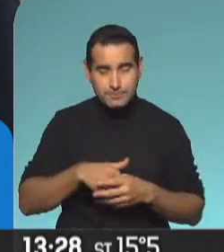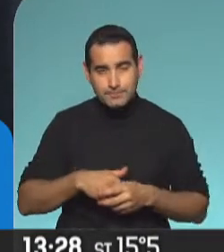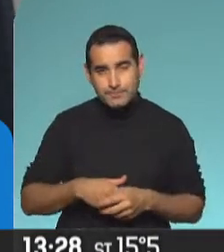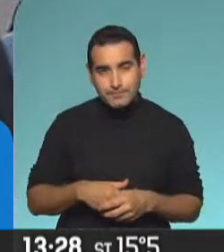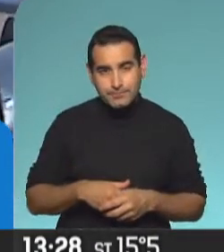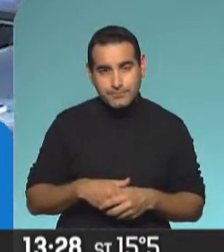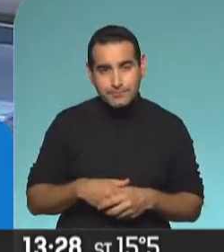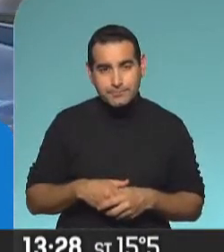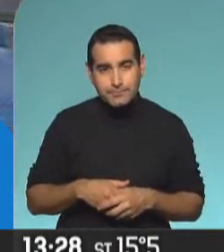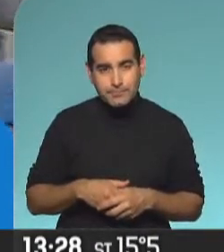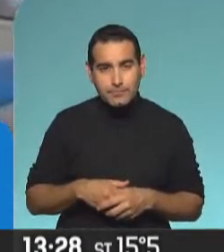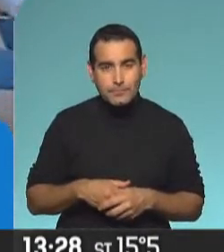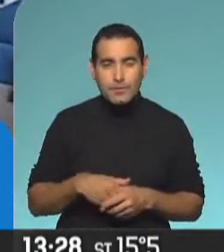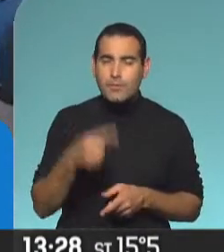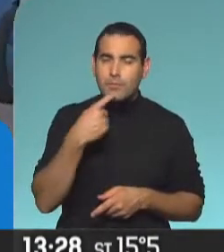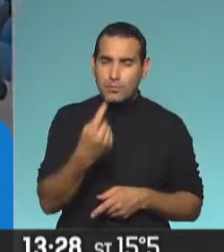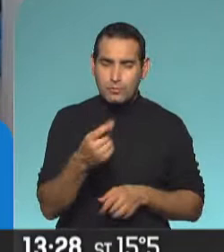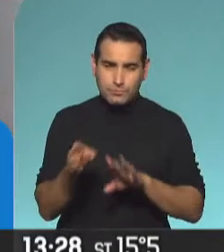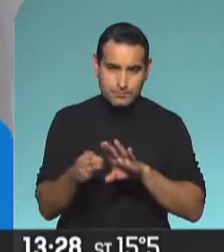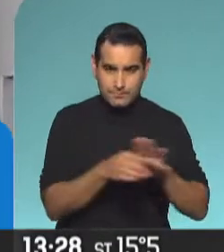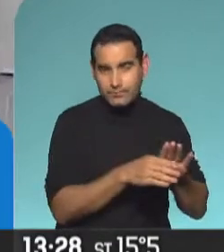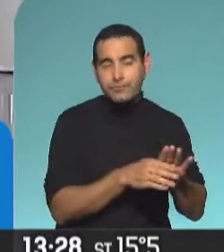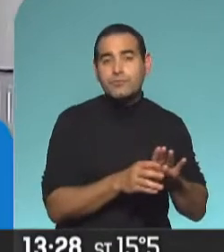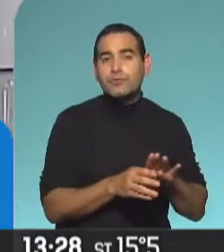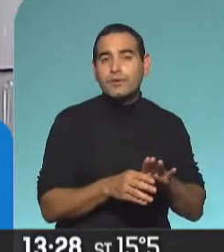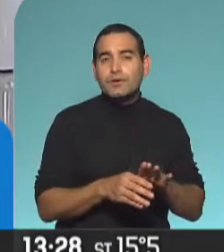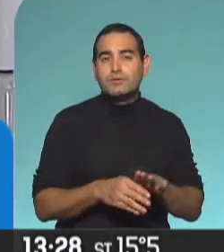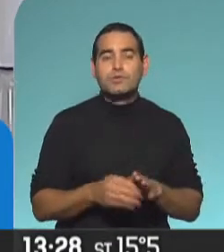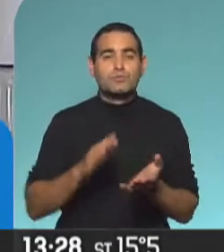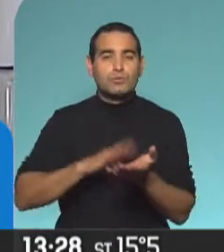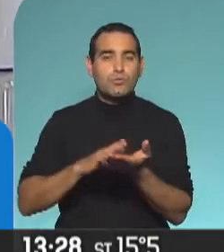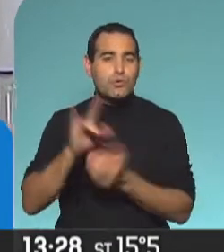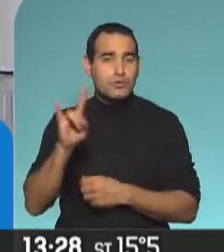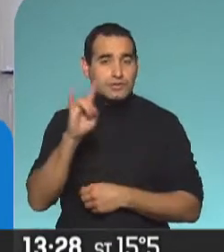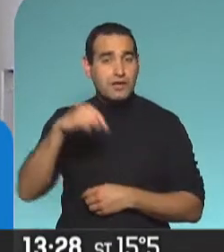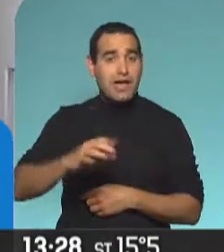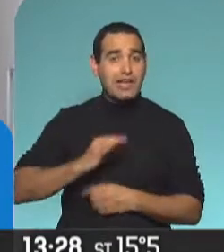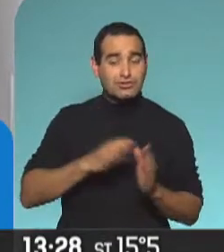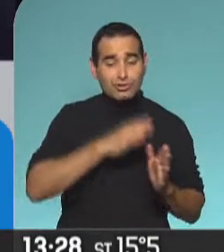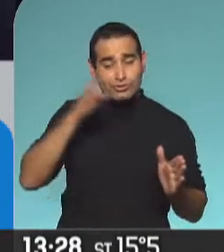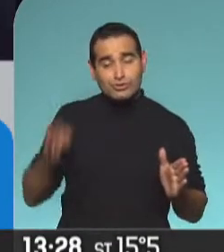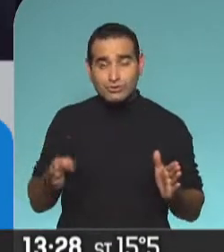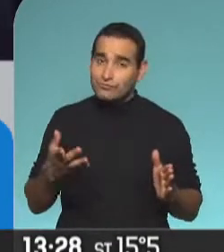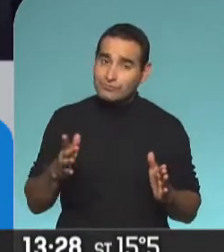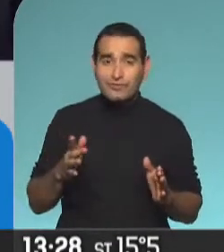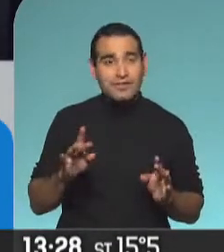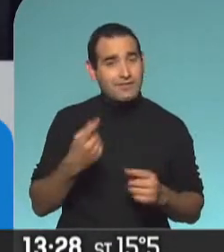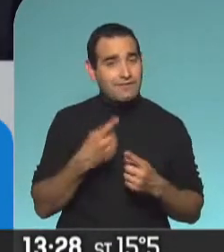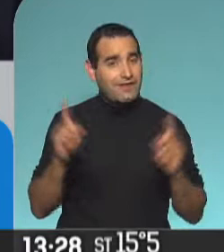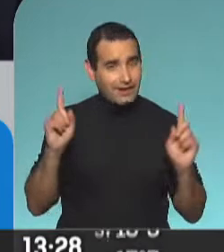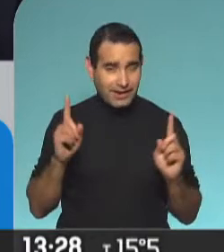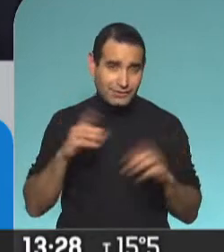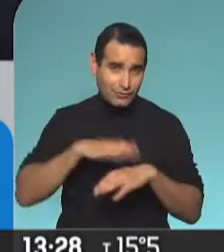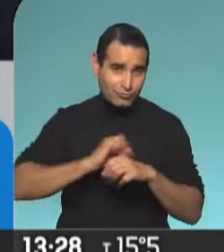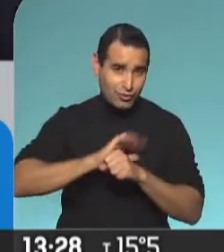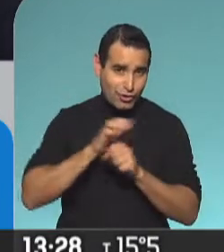Entonces, ahora lo cambio y lo llevo directamente a lo académico. Un año particular, obviamente, en medio de la